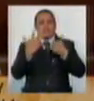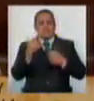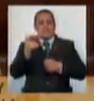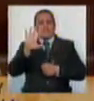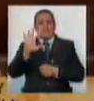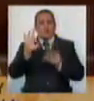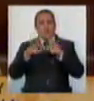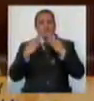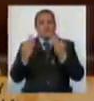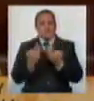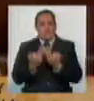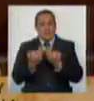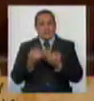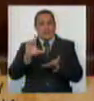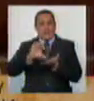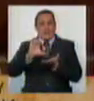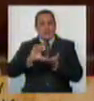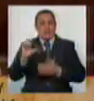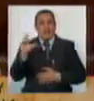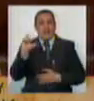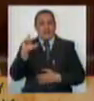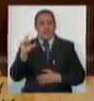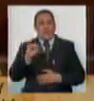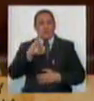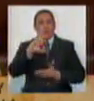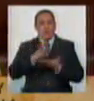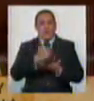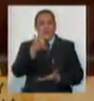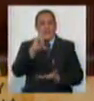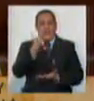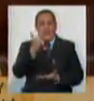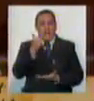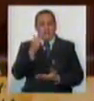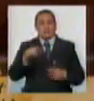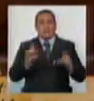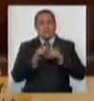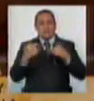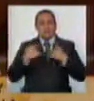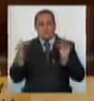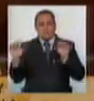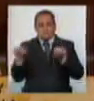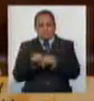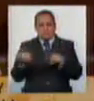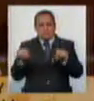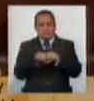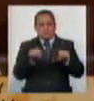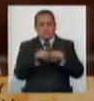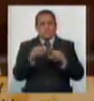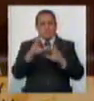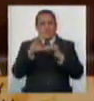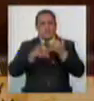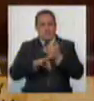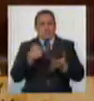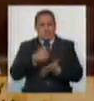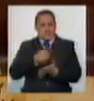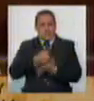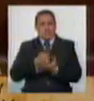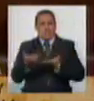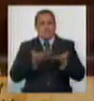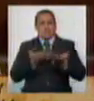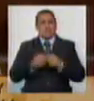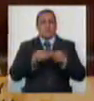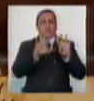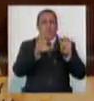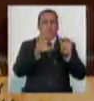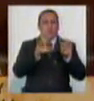326.765 familias de Lima, Callao e Ica que cuentan con estas conexiones de gas y pagan por este servicio entre 9